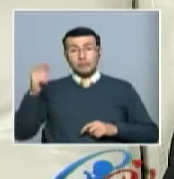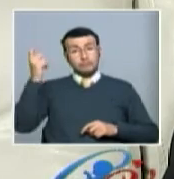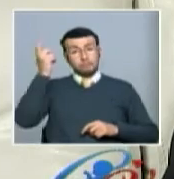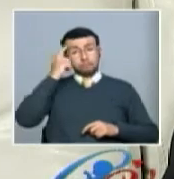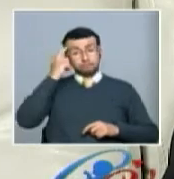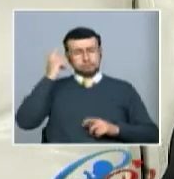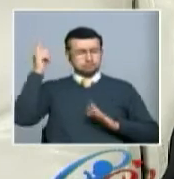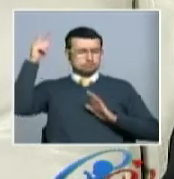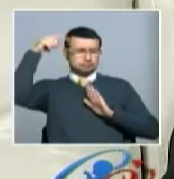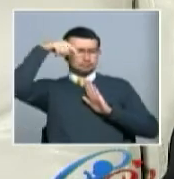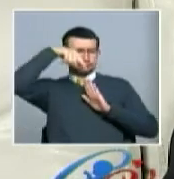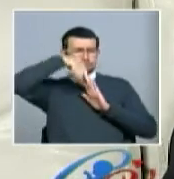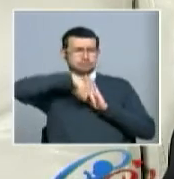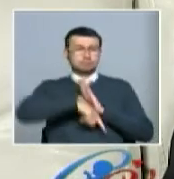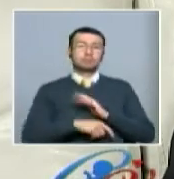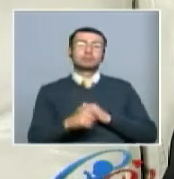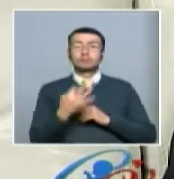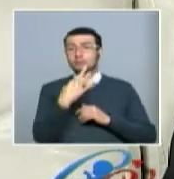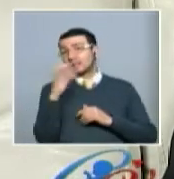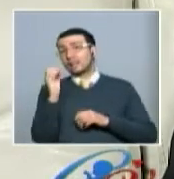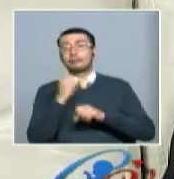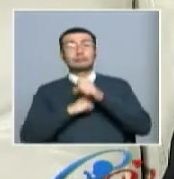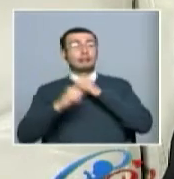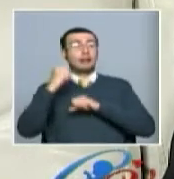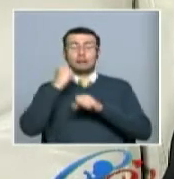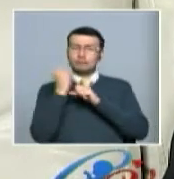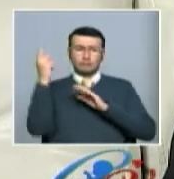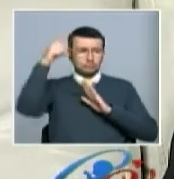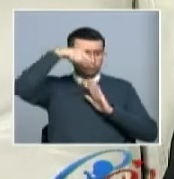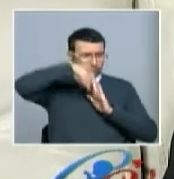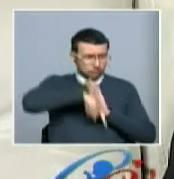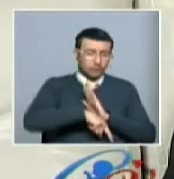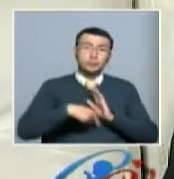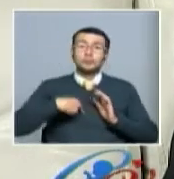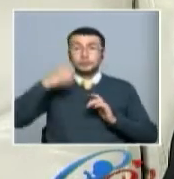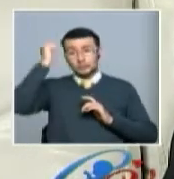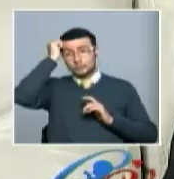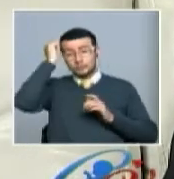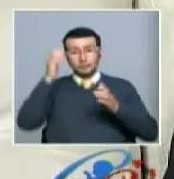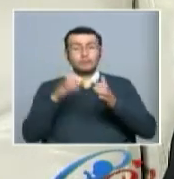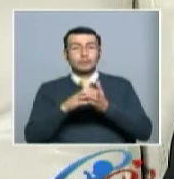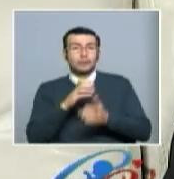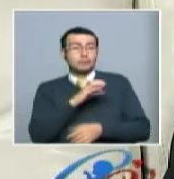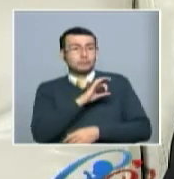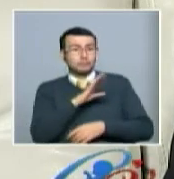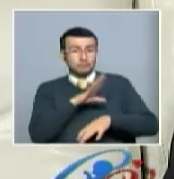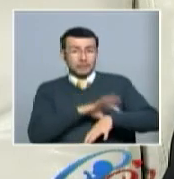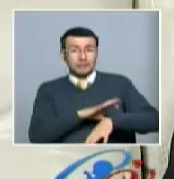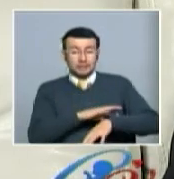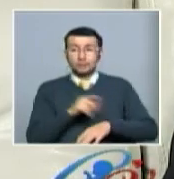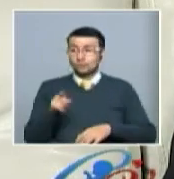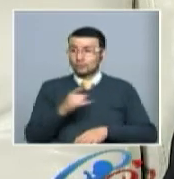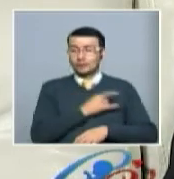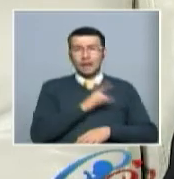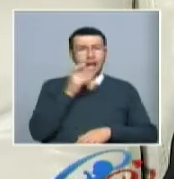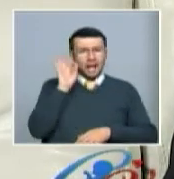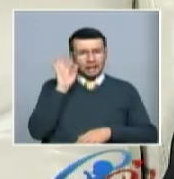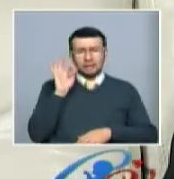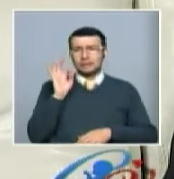hice hace 30 años o más, cuando fui docente en la Facultad de Medicina en la Universidad de Caldas,